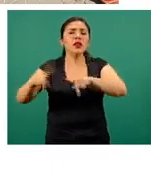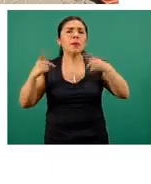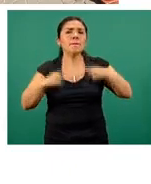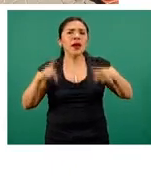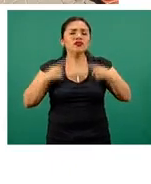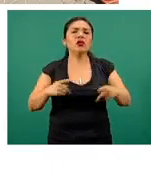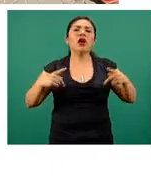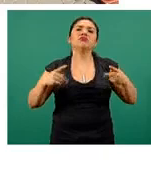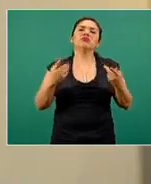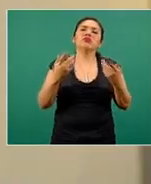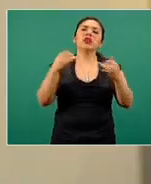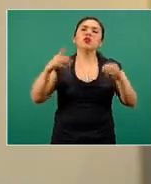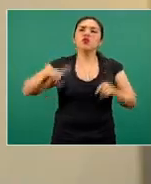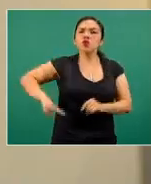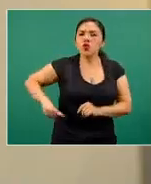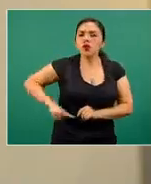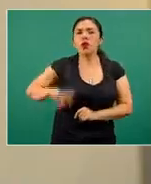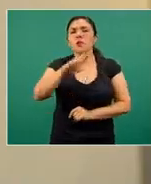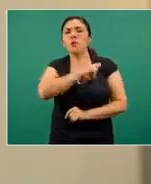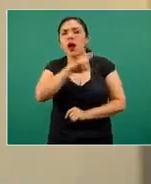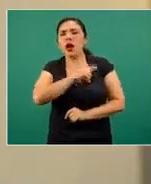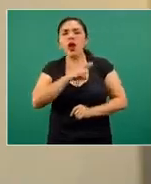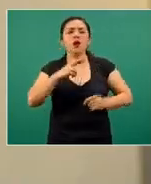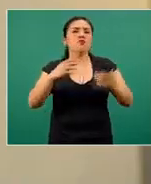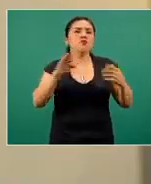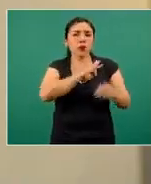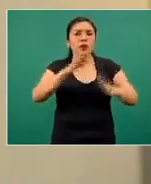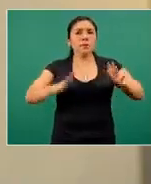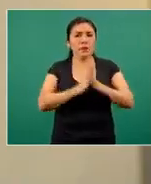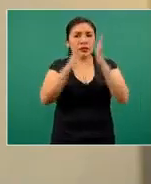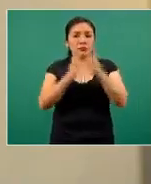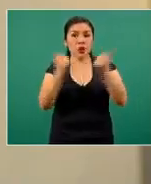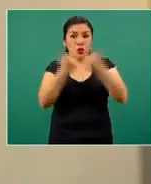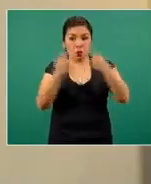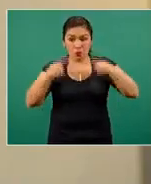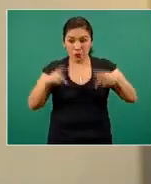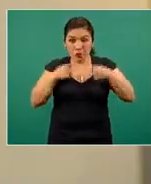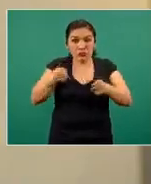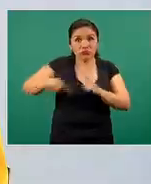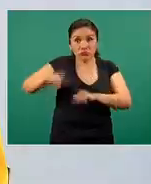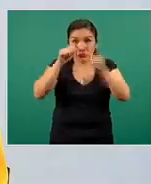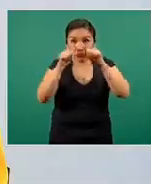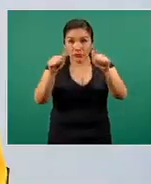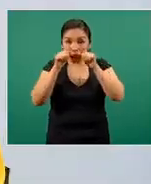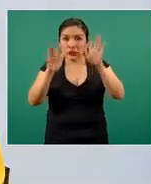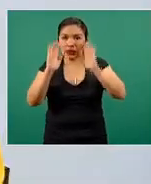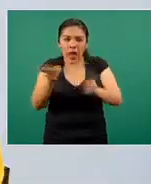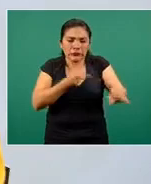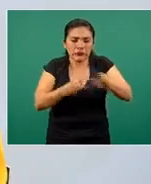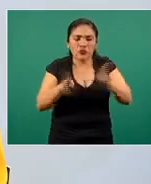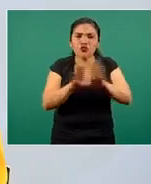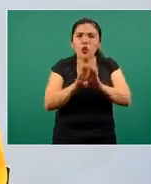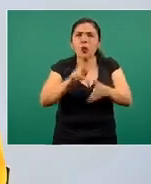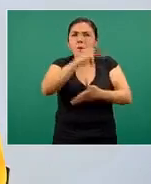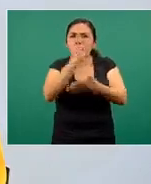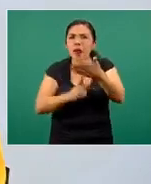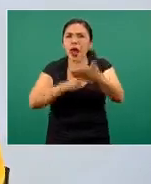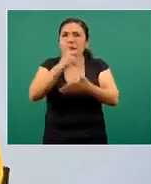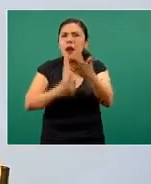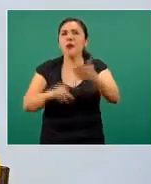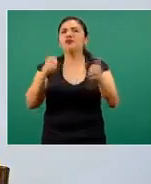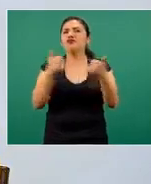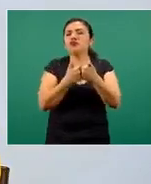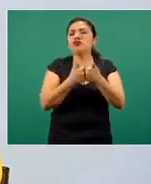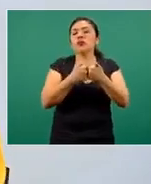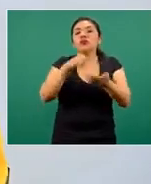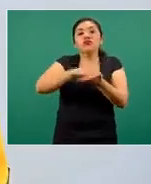públicos, privados, sociales, la movilización de la ciudadanía. Se protocolizaron todos los planes y programas con base